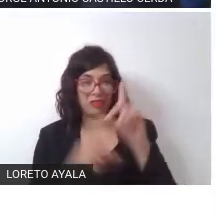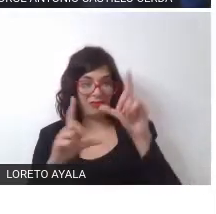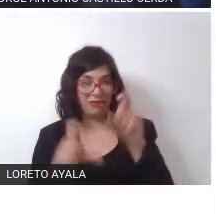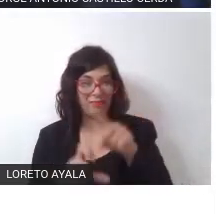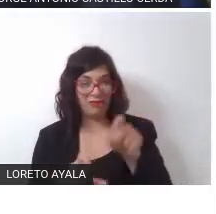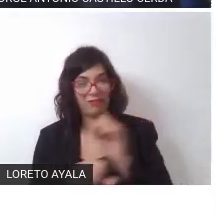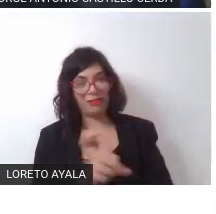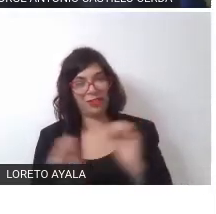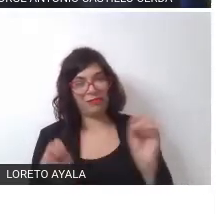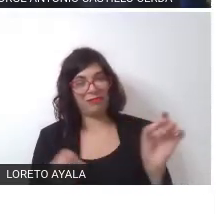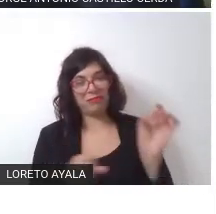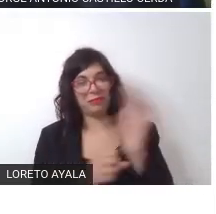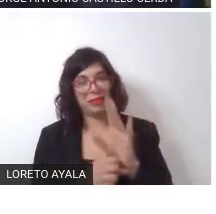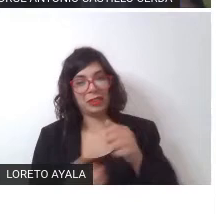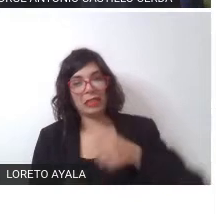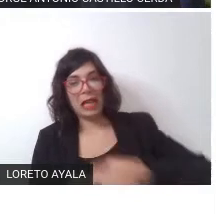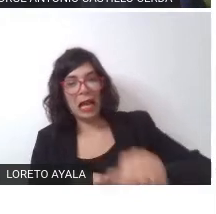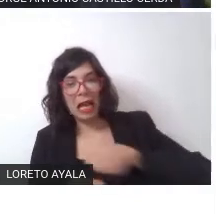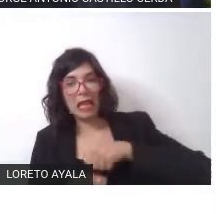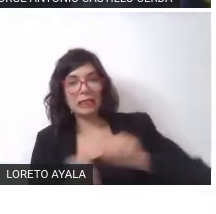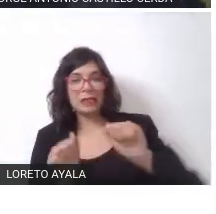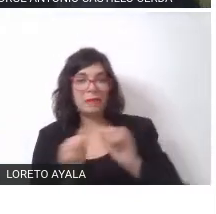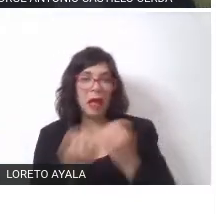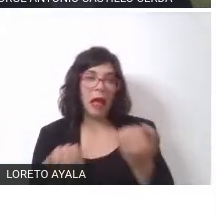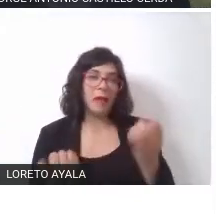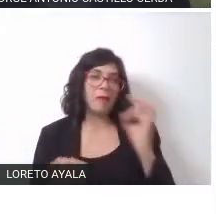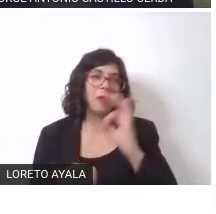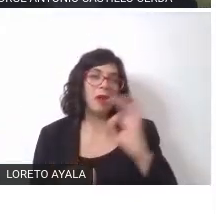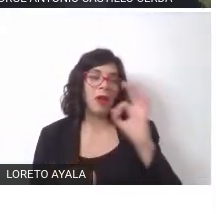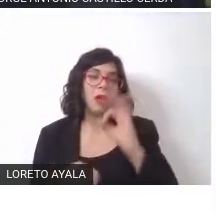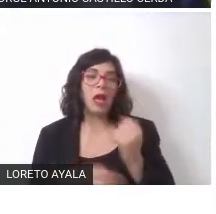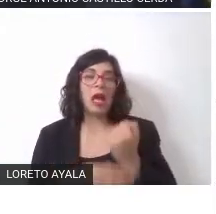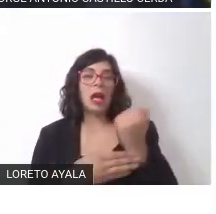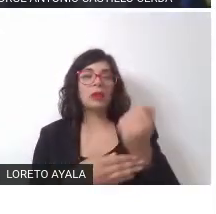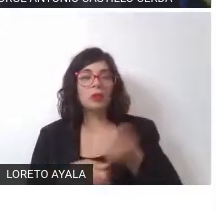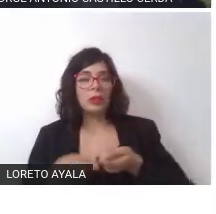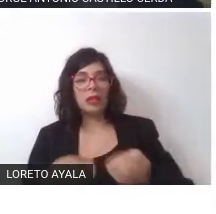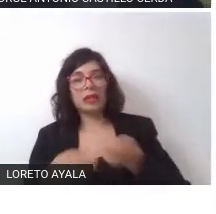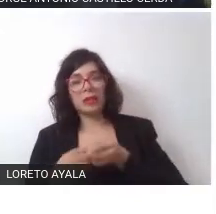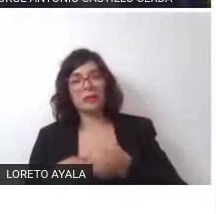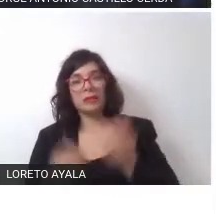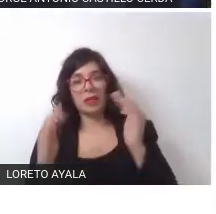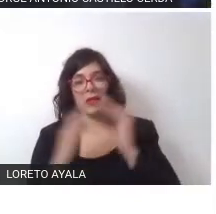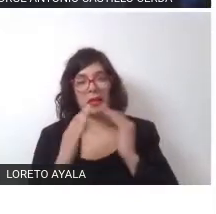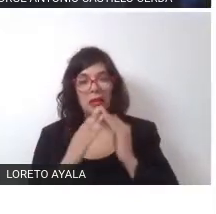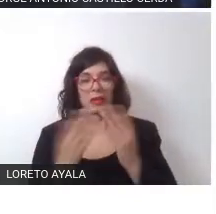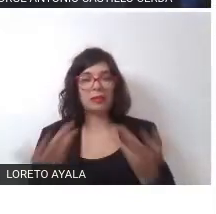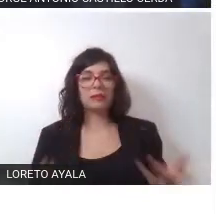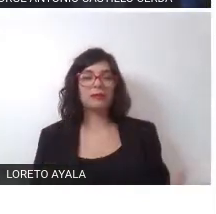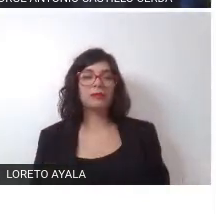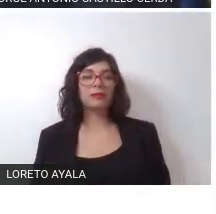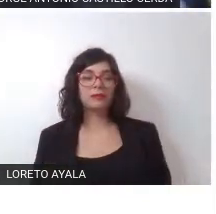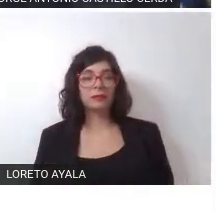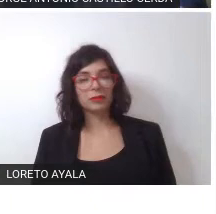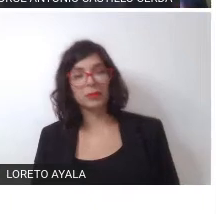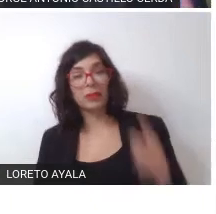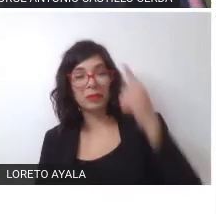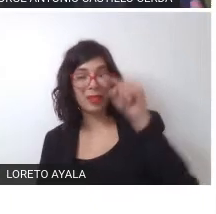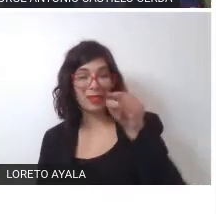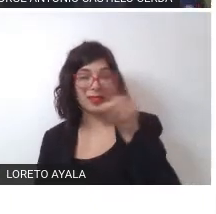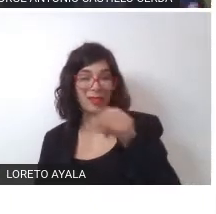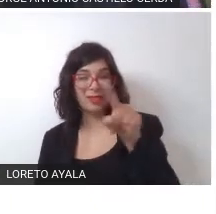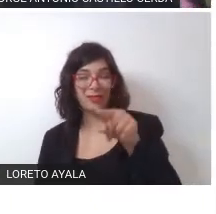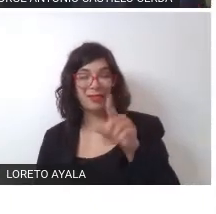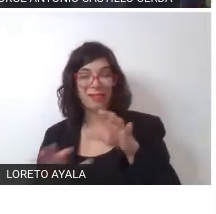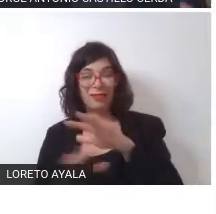Me mandarán chicos amasando pan, chicos ayudando a hacer el aseo en la casa, algo del estilo. Pero estos chicos en el